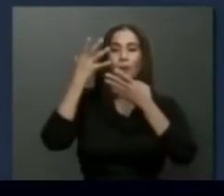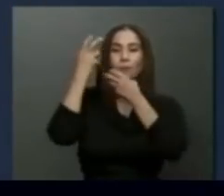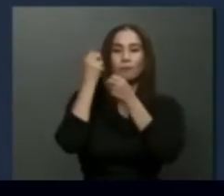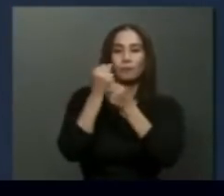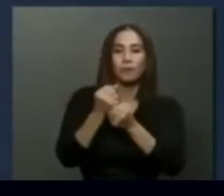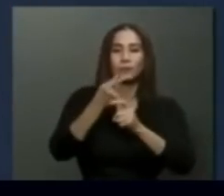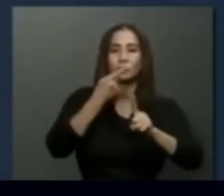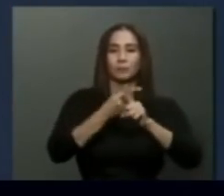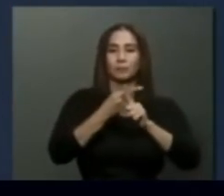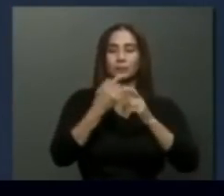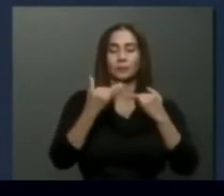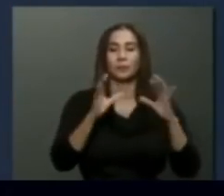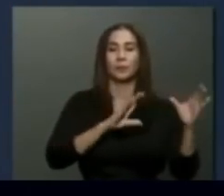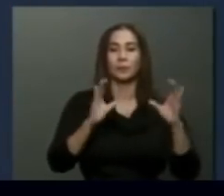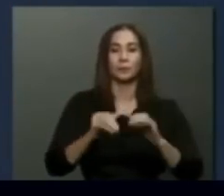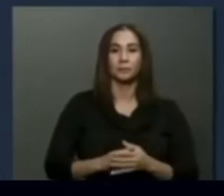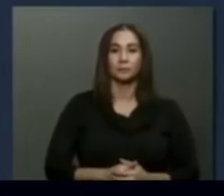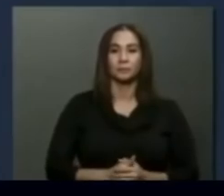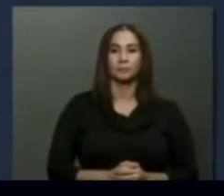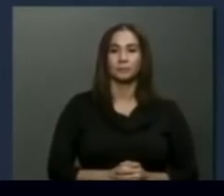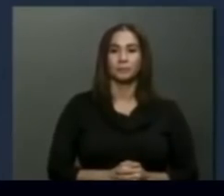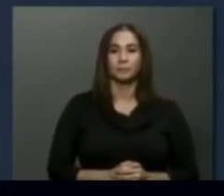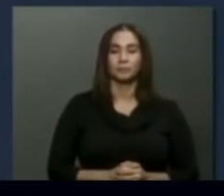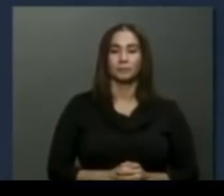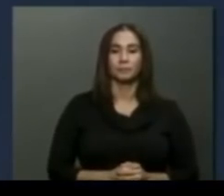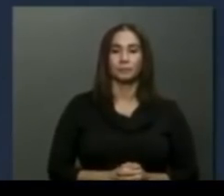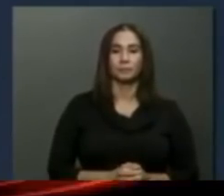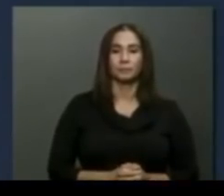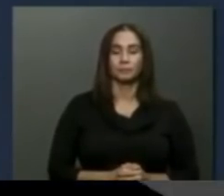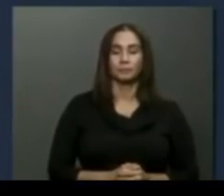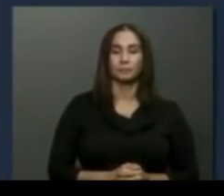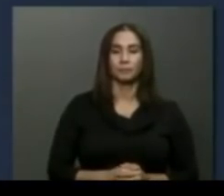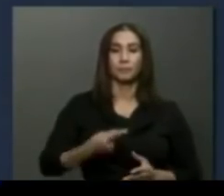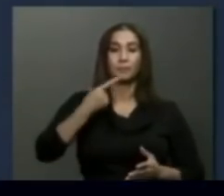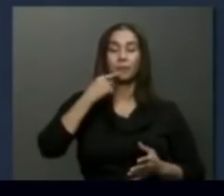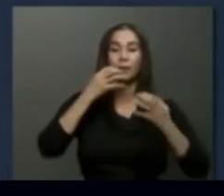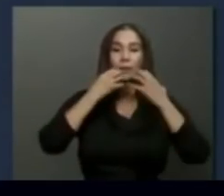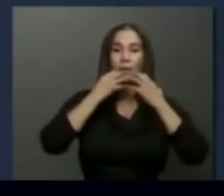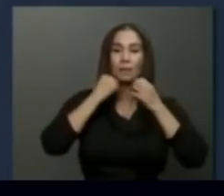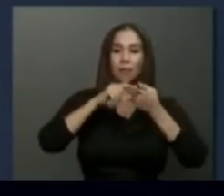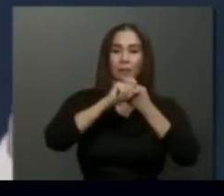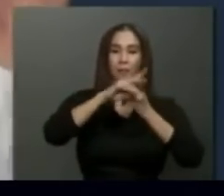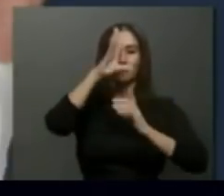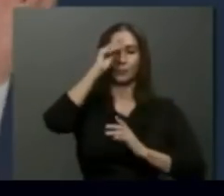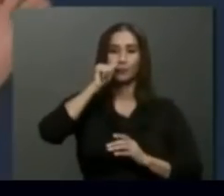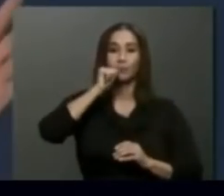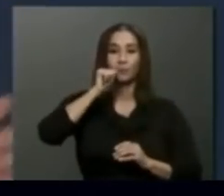confianza y optimismo en estas Navidades. Les aseguramos, queridas amigos